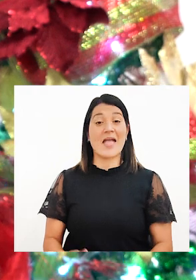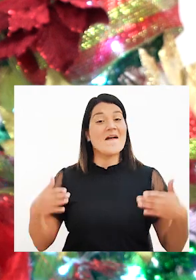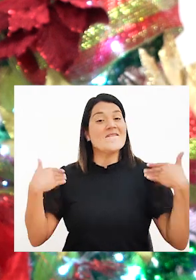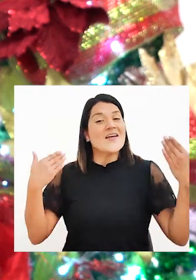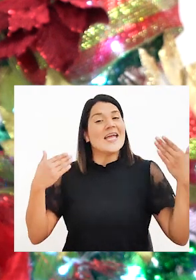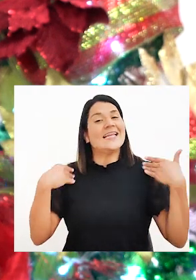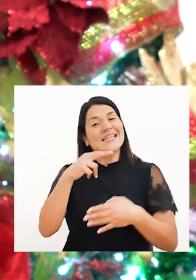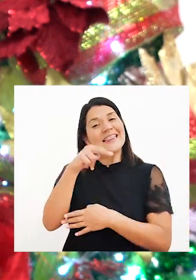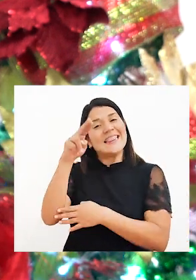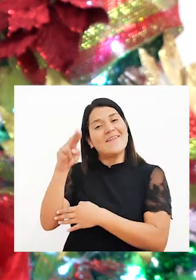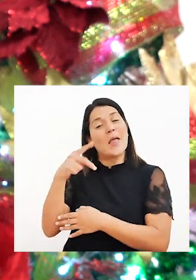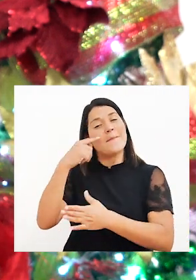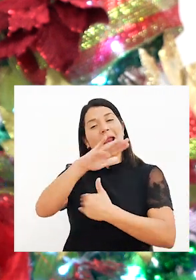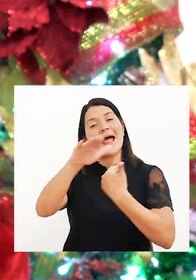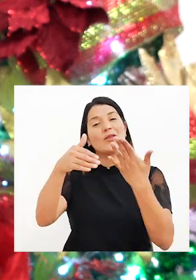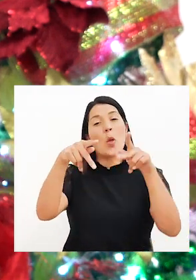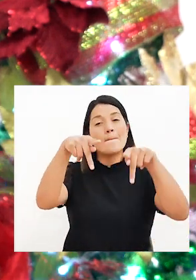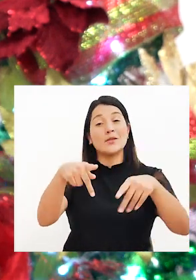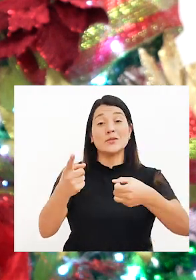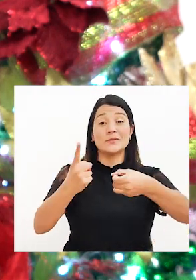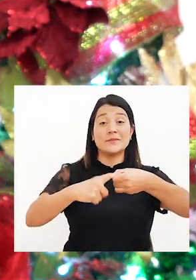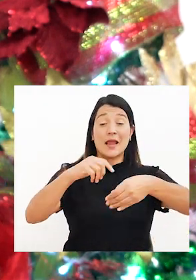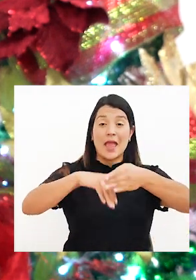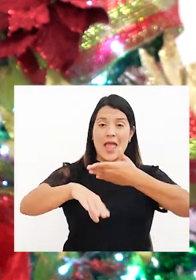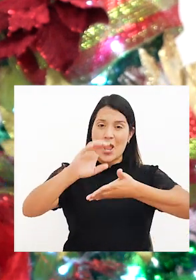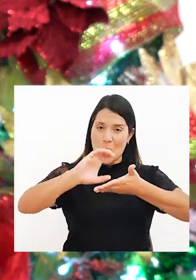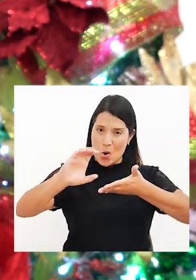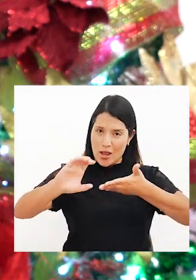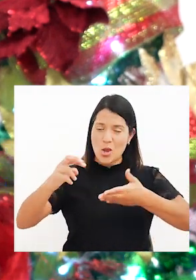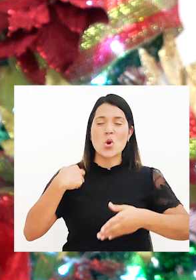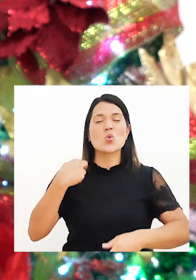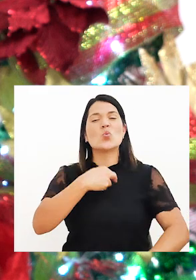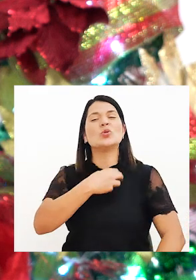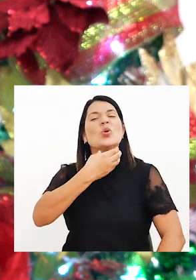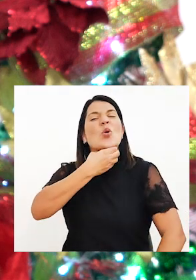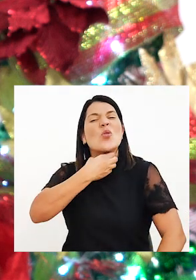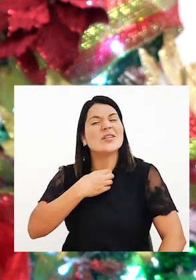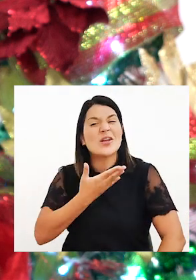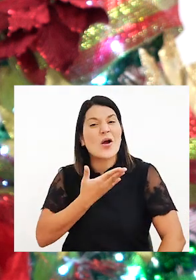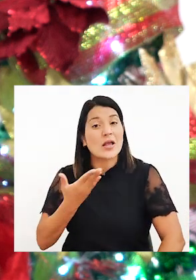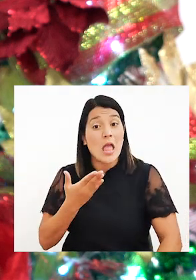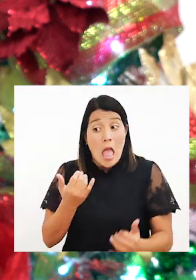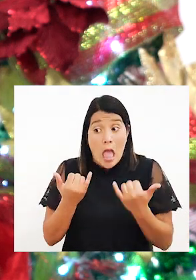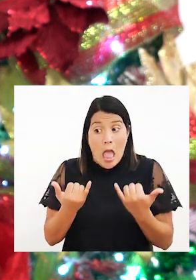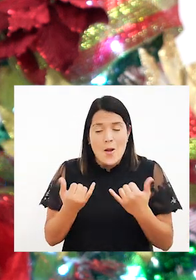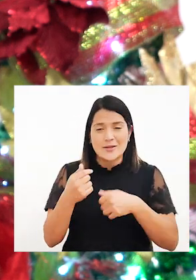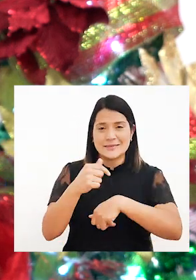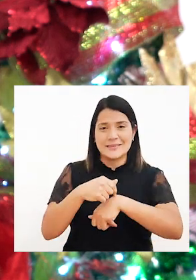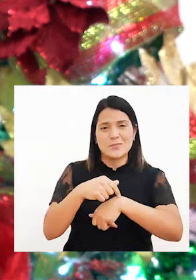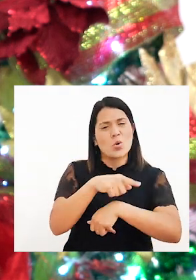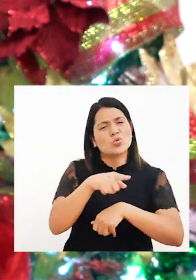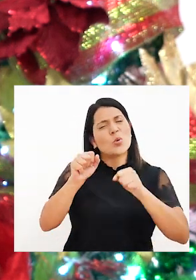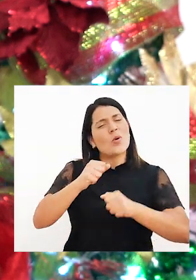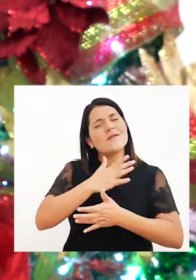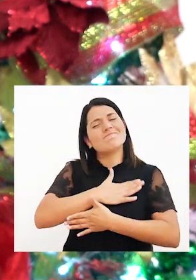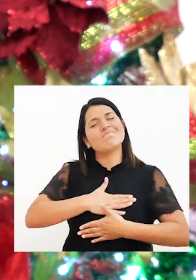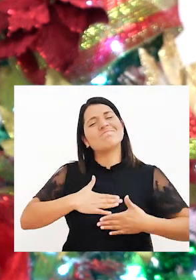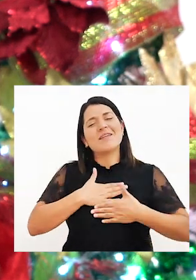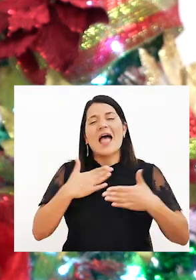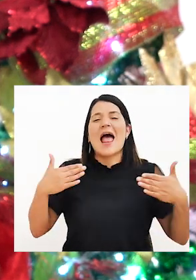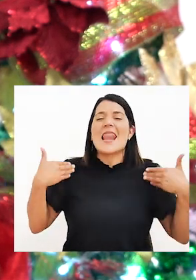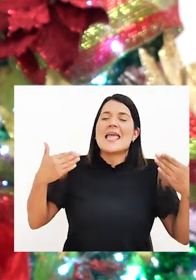Feliz Navidad a todas las personas colegiadas. Nuestro deseo es que en esta temporada usted goce de